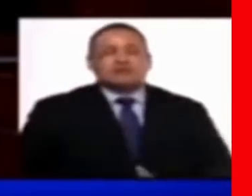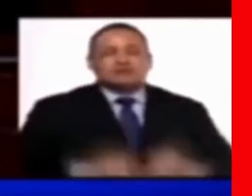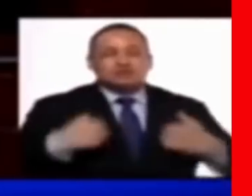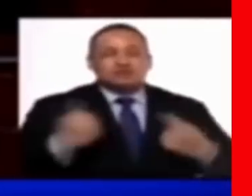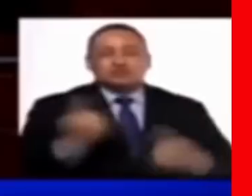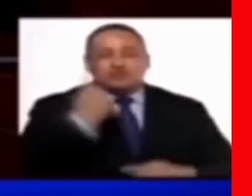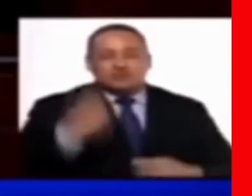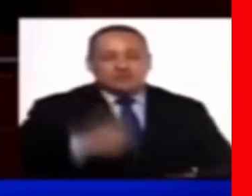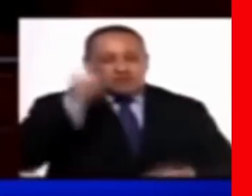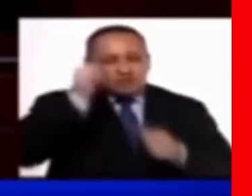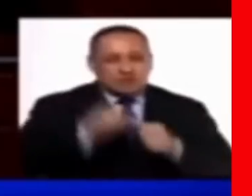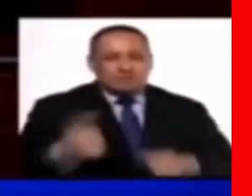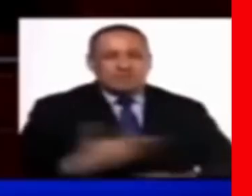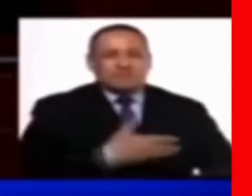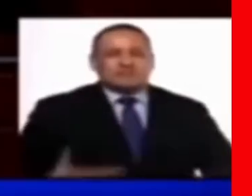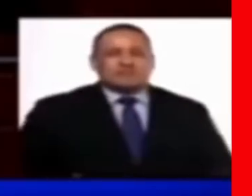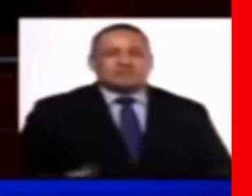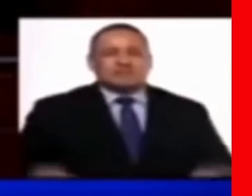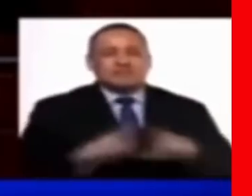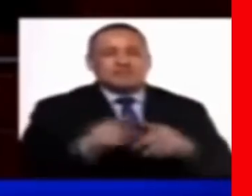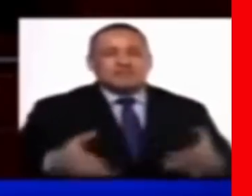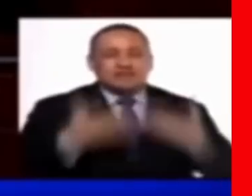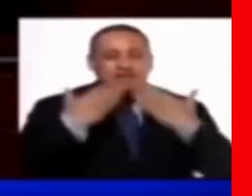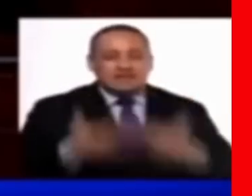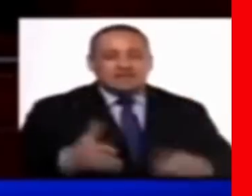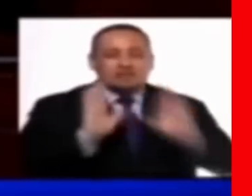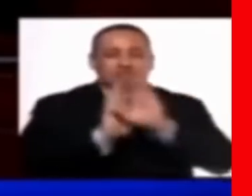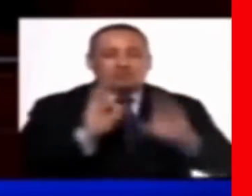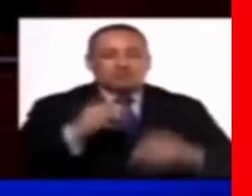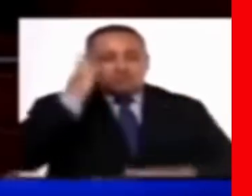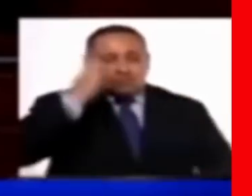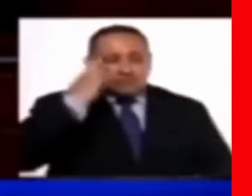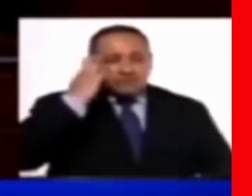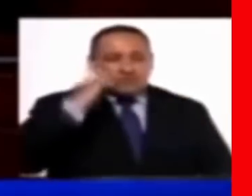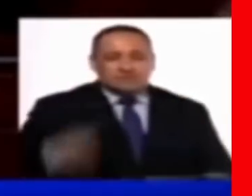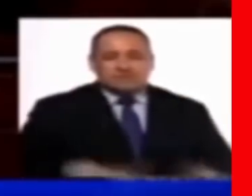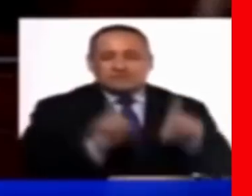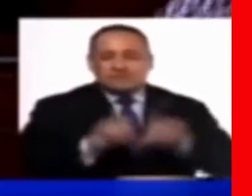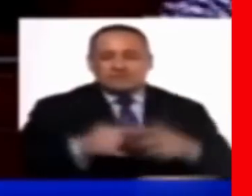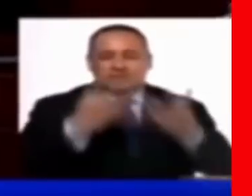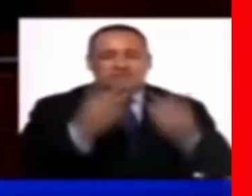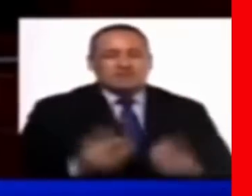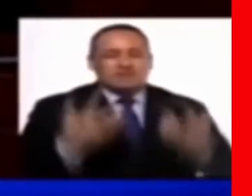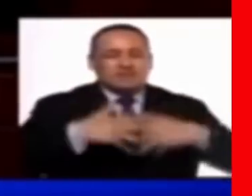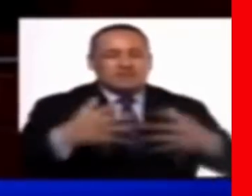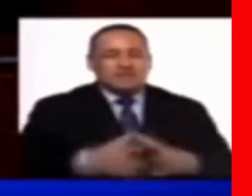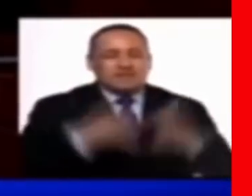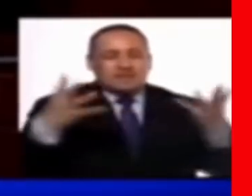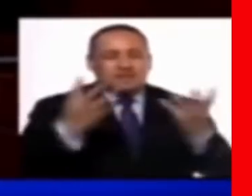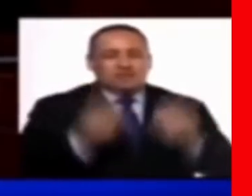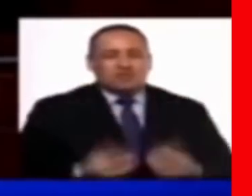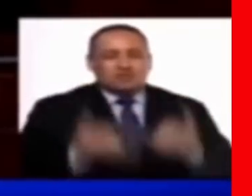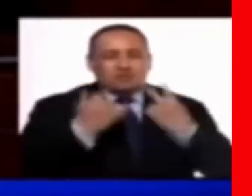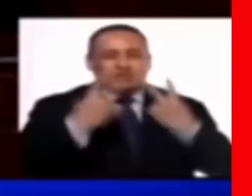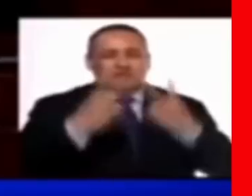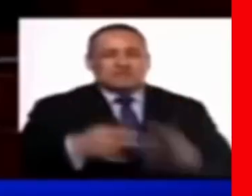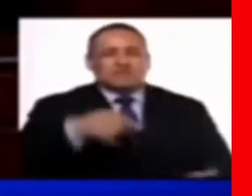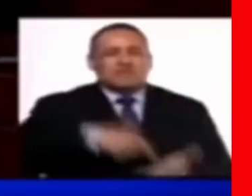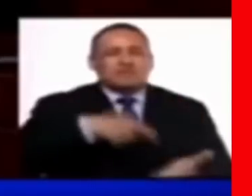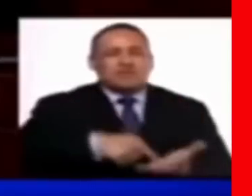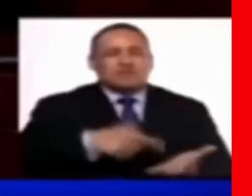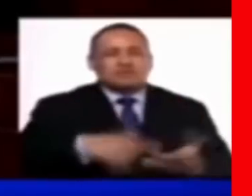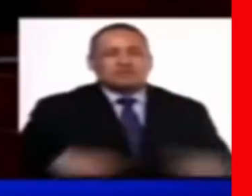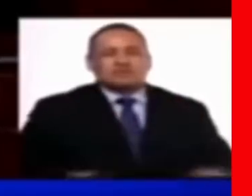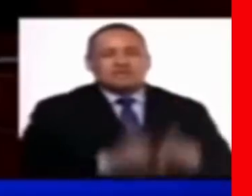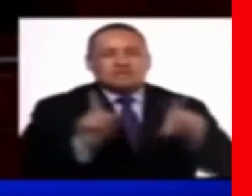quiero recordar, presidente, gracias a esta constitución, las pequeñas y medianas empresas hoy están endeudados